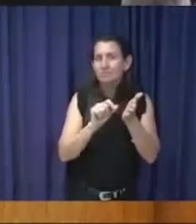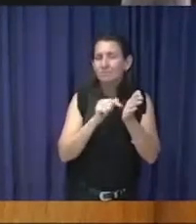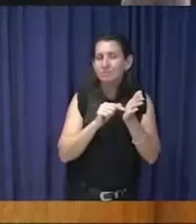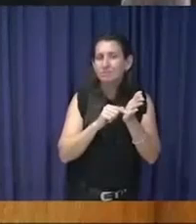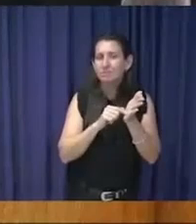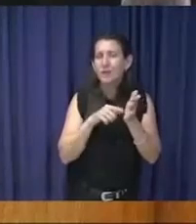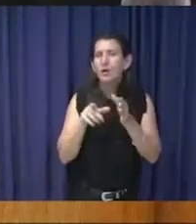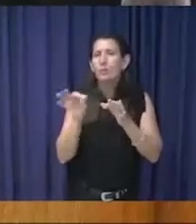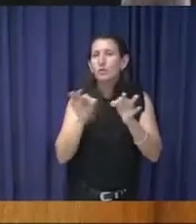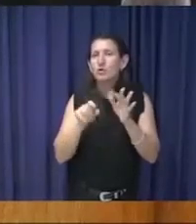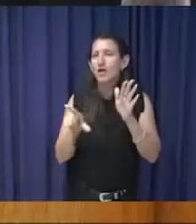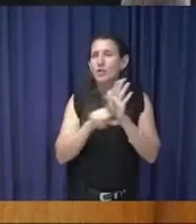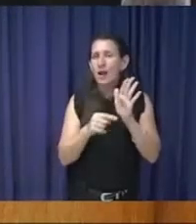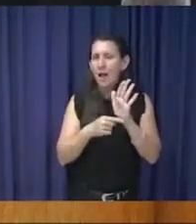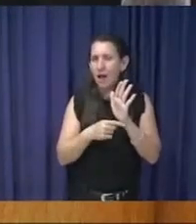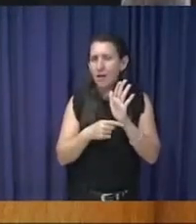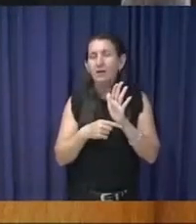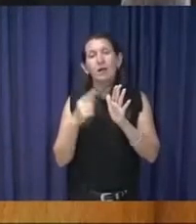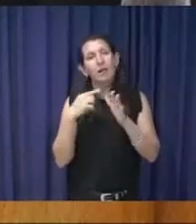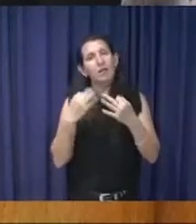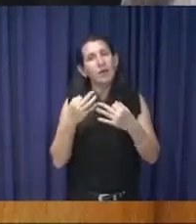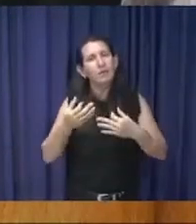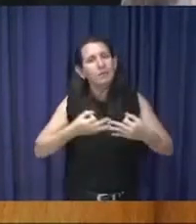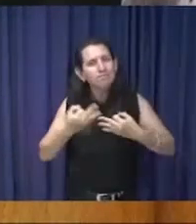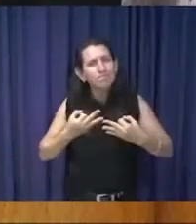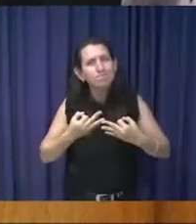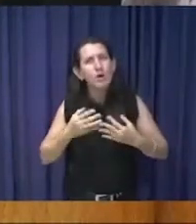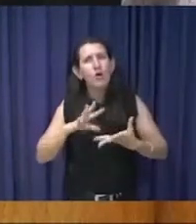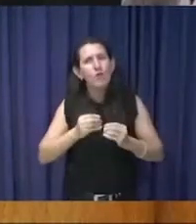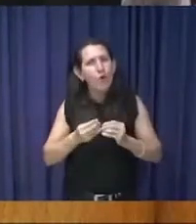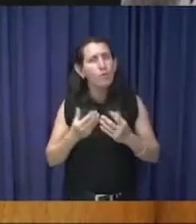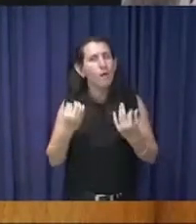por un proyecto de ley. Hay que buscar la estrategia, hay que buscar el modo.